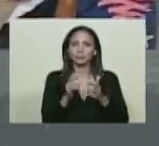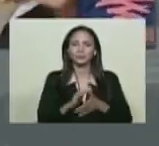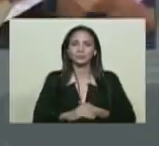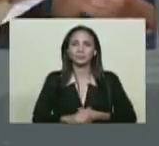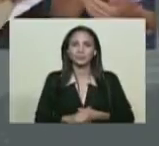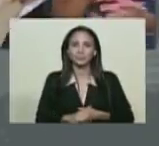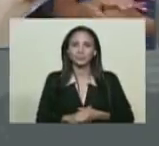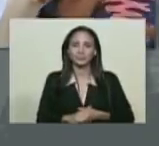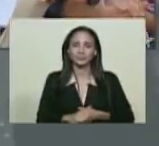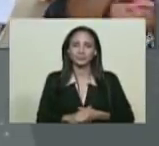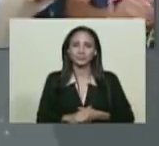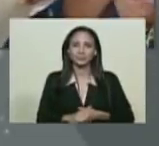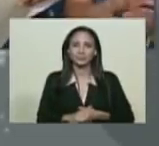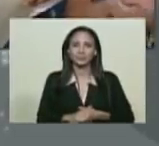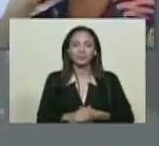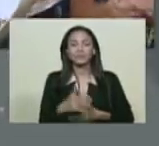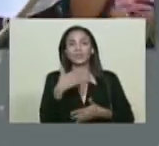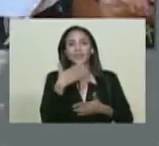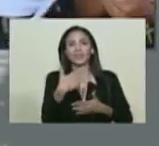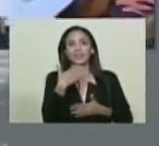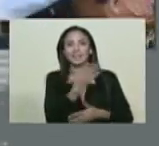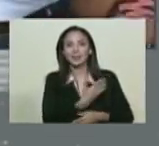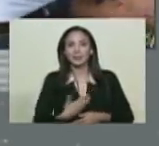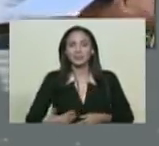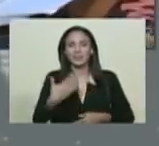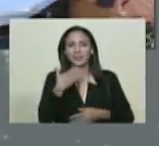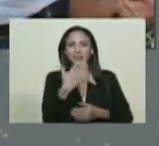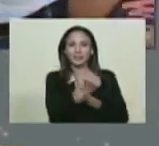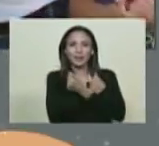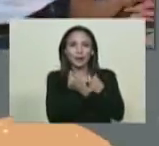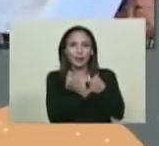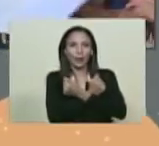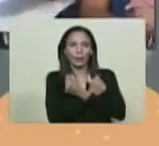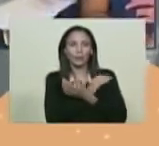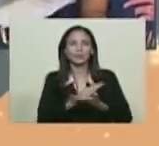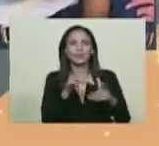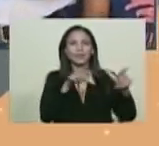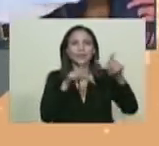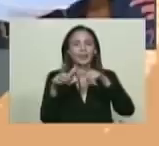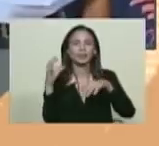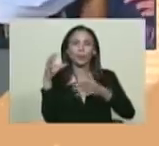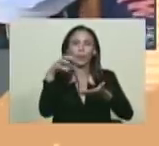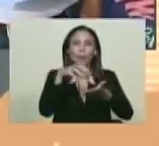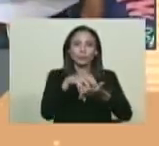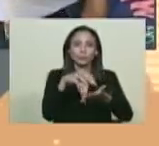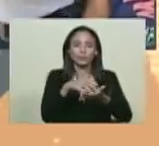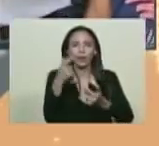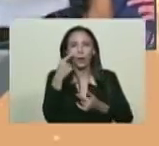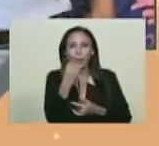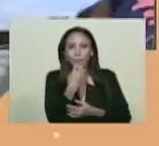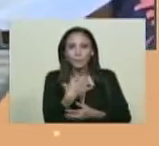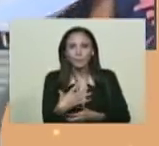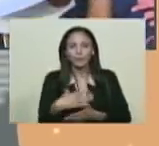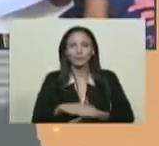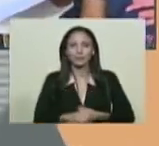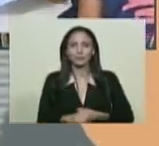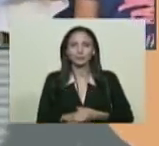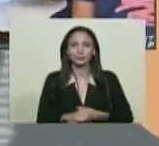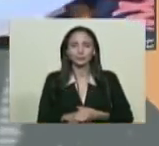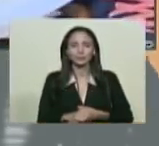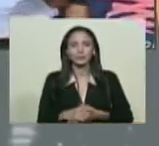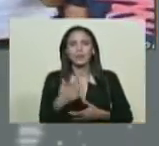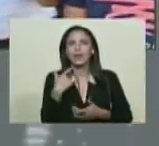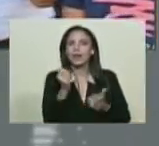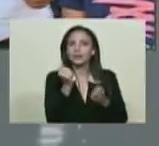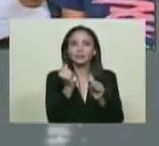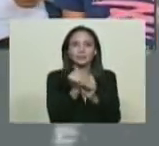Castro. Gracias, presidente. Un abrazo desde Miranda, desde esta Miranda hermosa. Desde esta Miranda que se levanta,